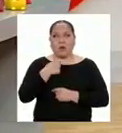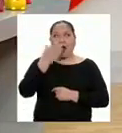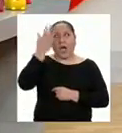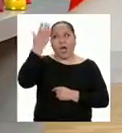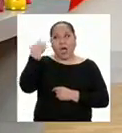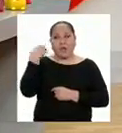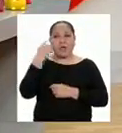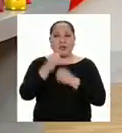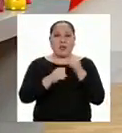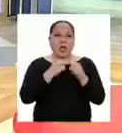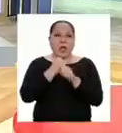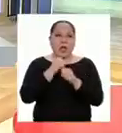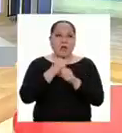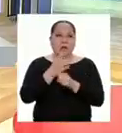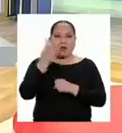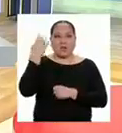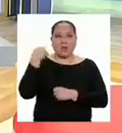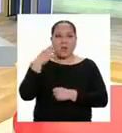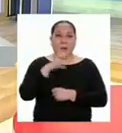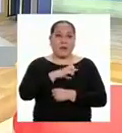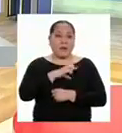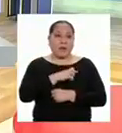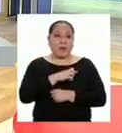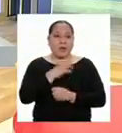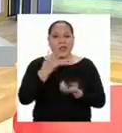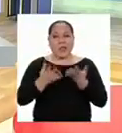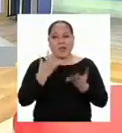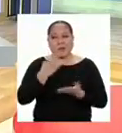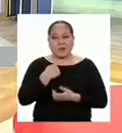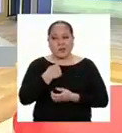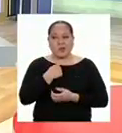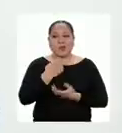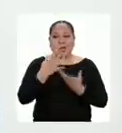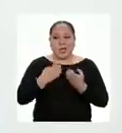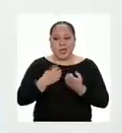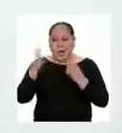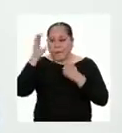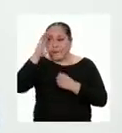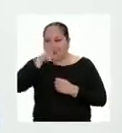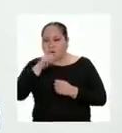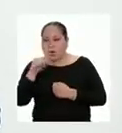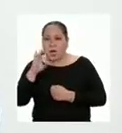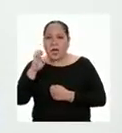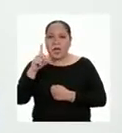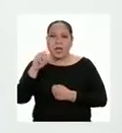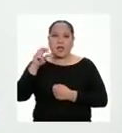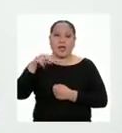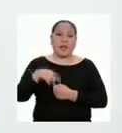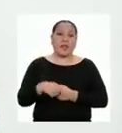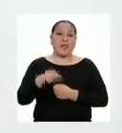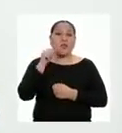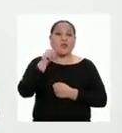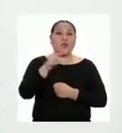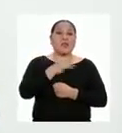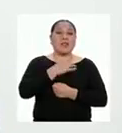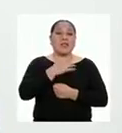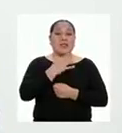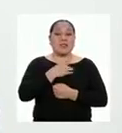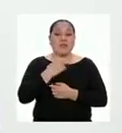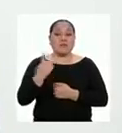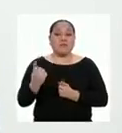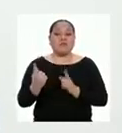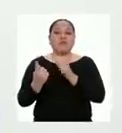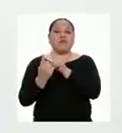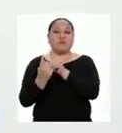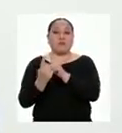similar unos años antes en primaria. Tal vez por eso me animé a buscar a Eliana de nuevo. Te pusiste en su lugar.